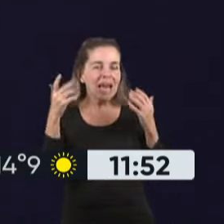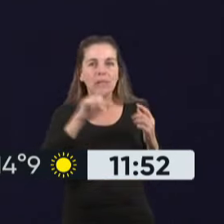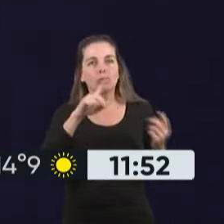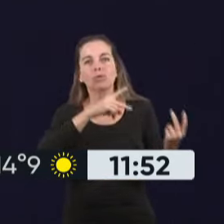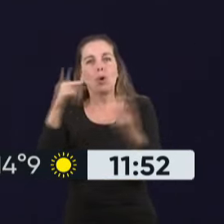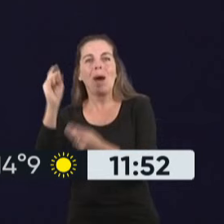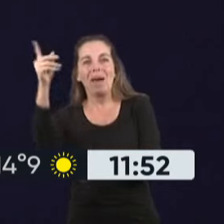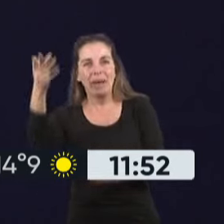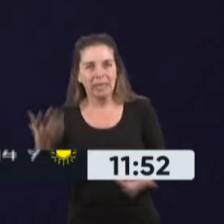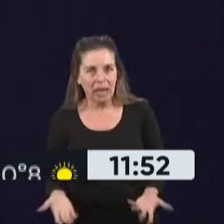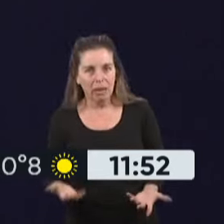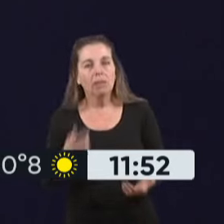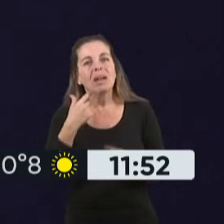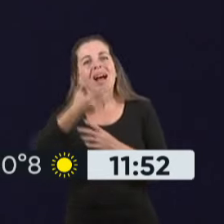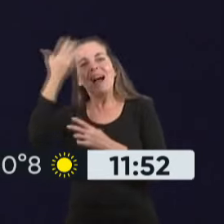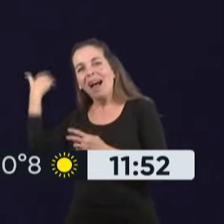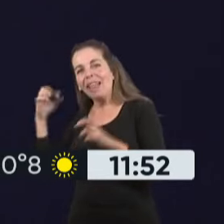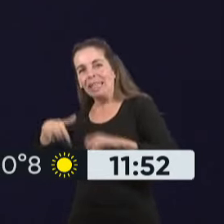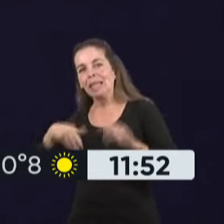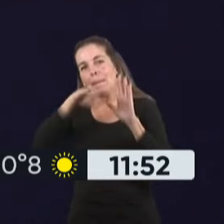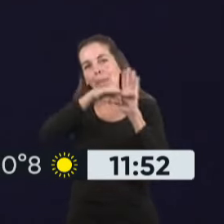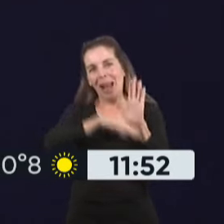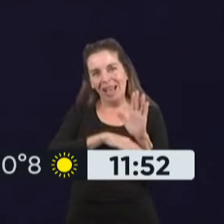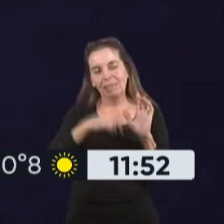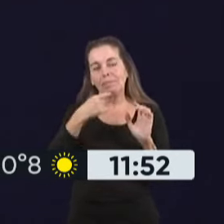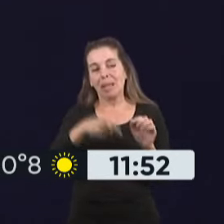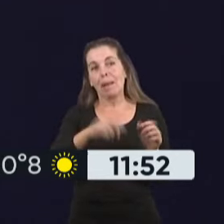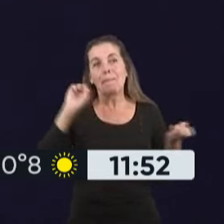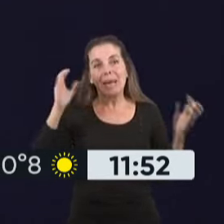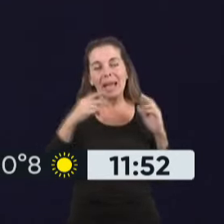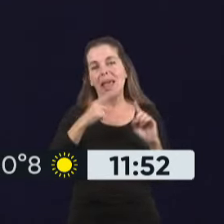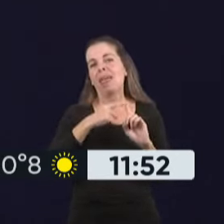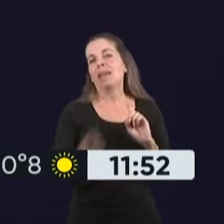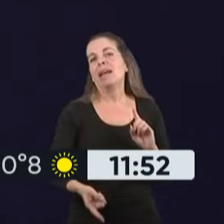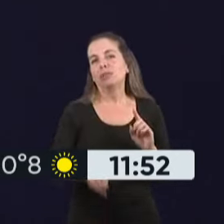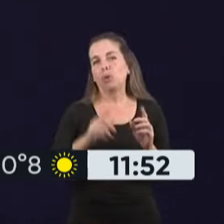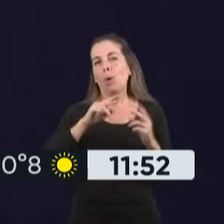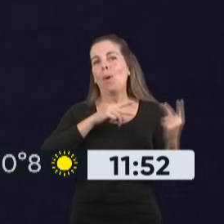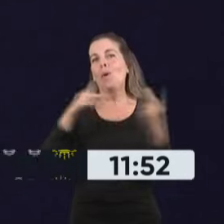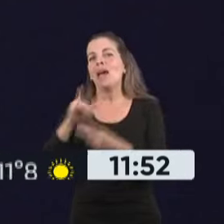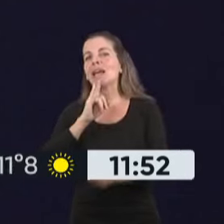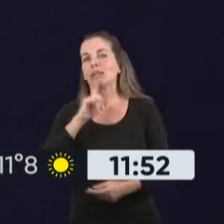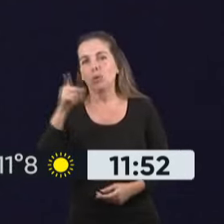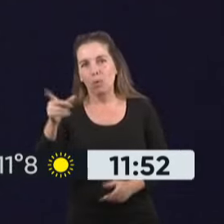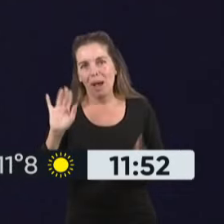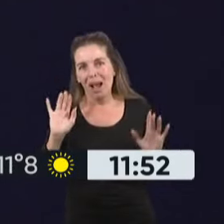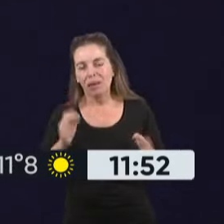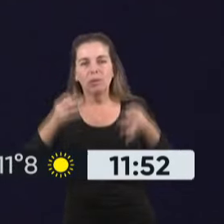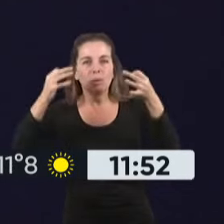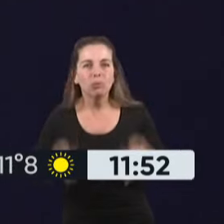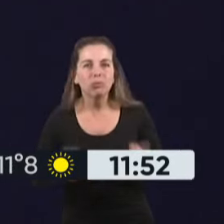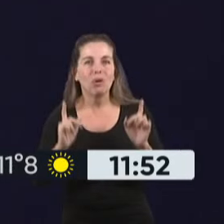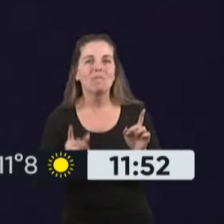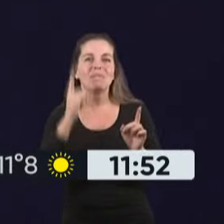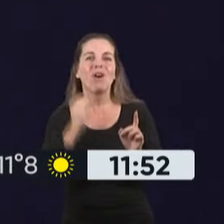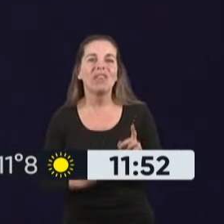ya te digo, estaba planificado que viaje directamente a Tucumán. Lo cierto es que, bueno, esa noche el